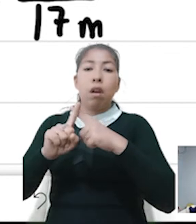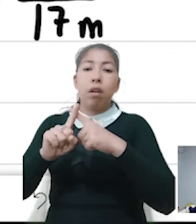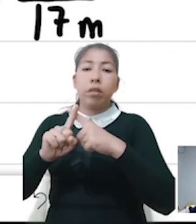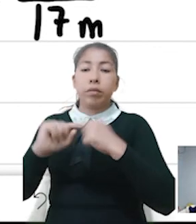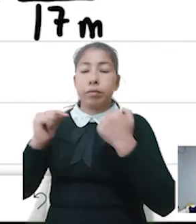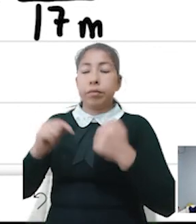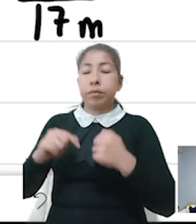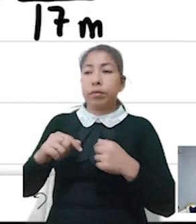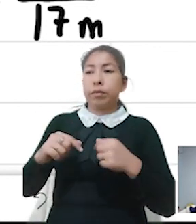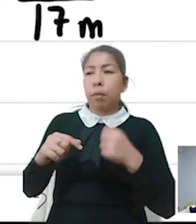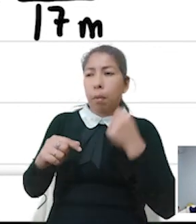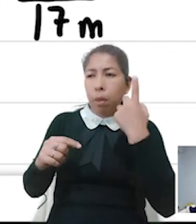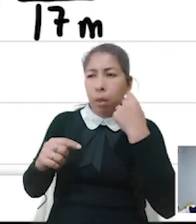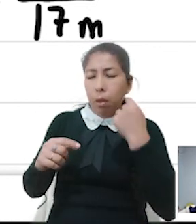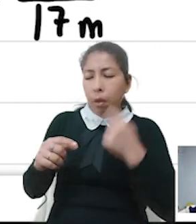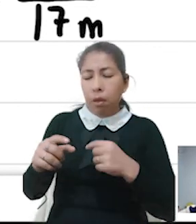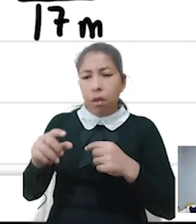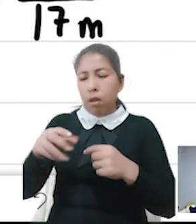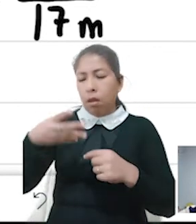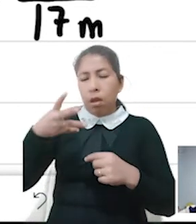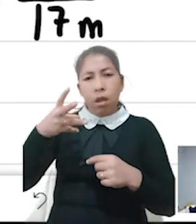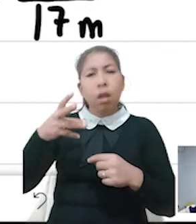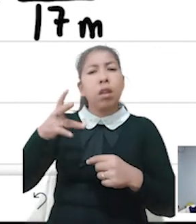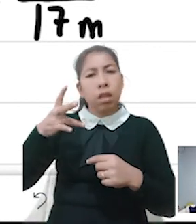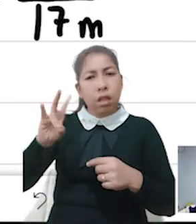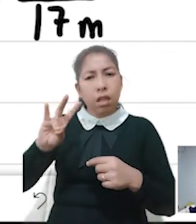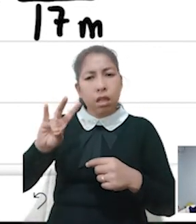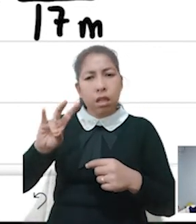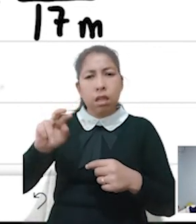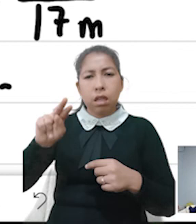de 17 metros multiplicado por la tangente de